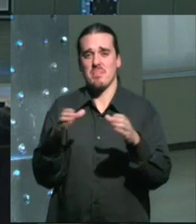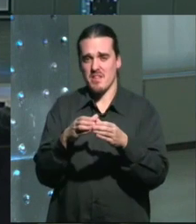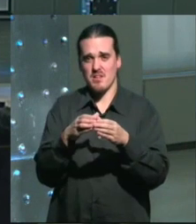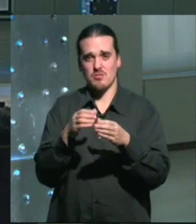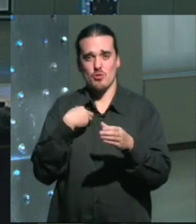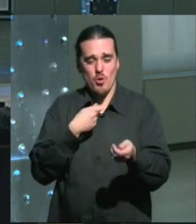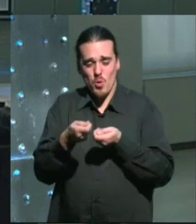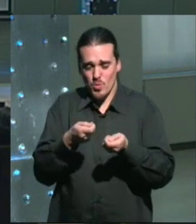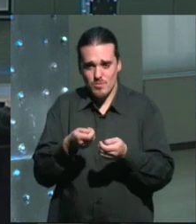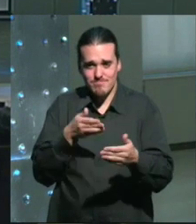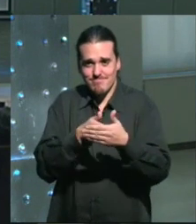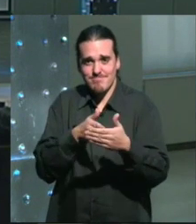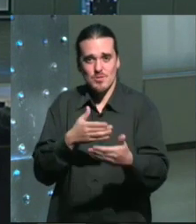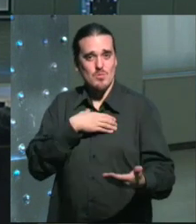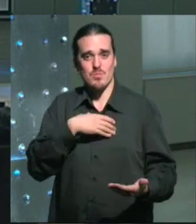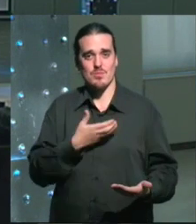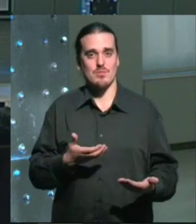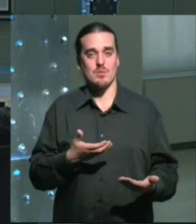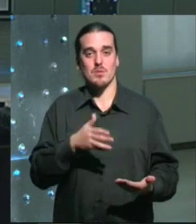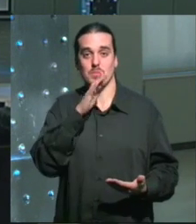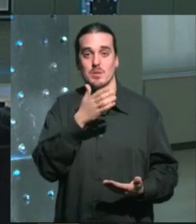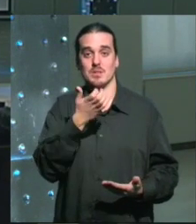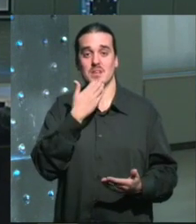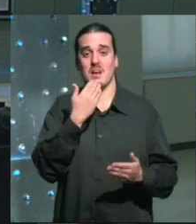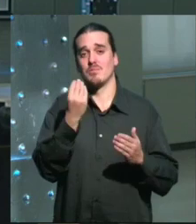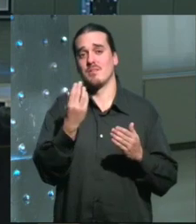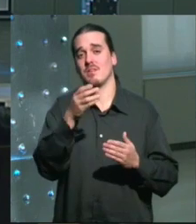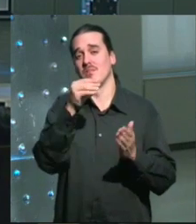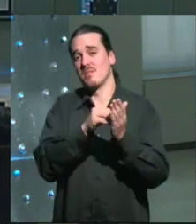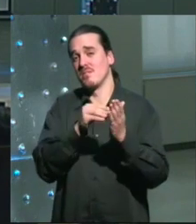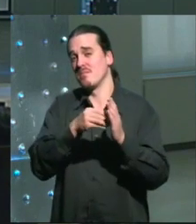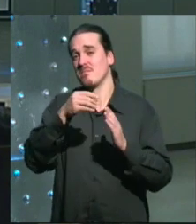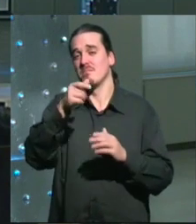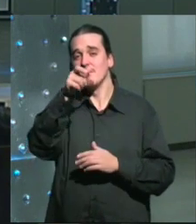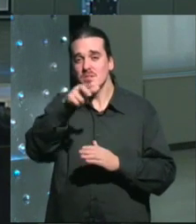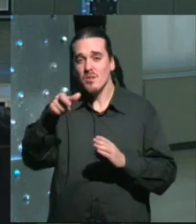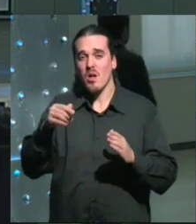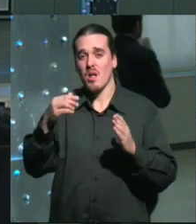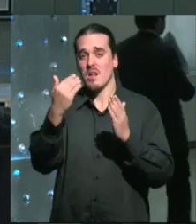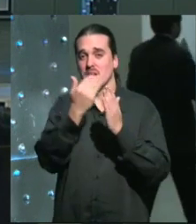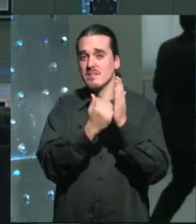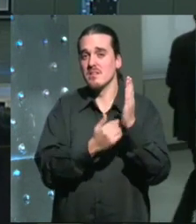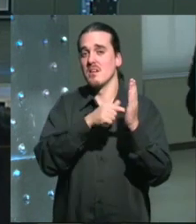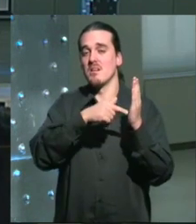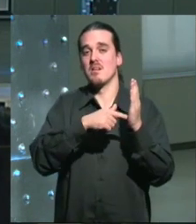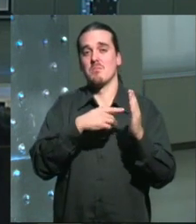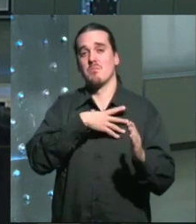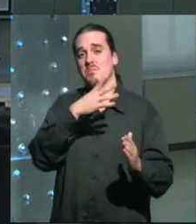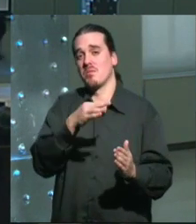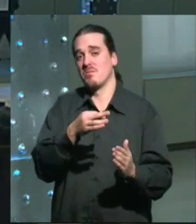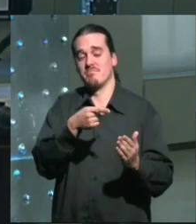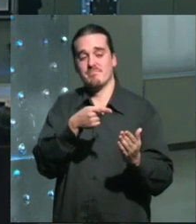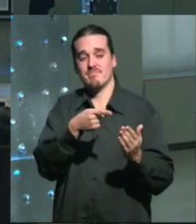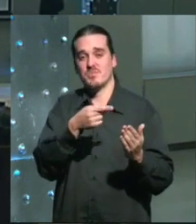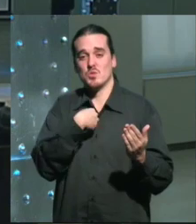la lista es la que mejor obedece o la que menos sombra le hace al líder político o el que sabe que mañana lo puede quitar y cambiar. O el rol que